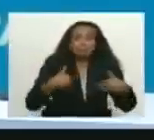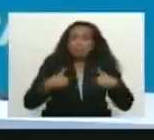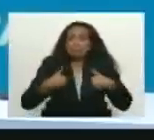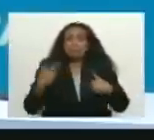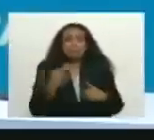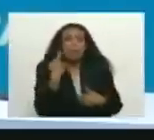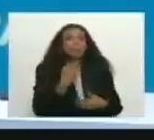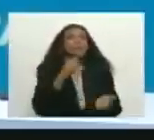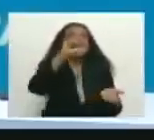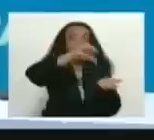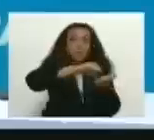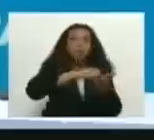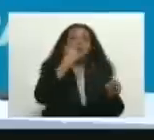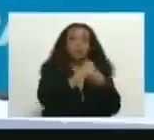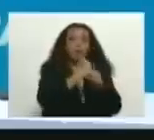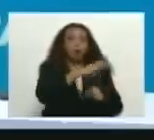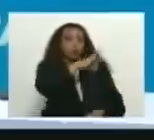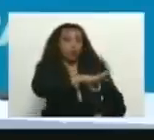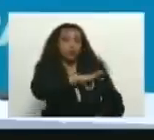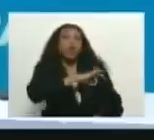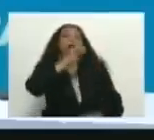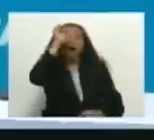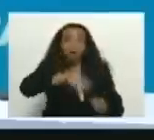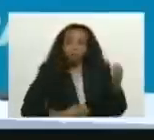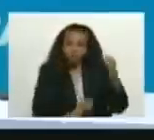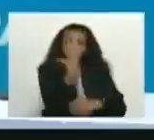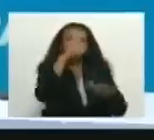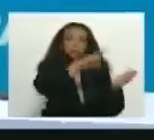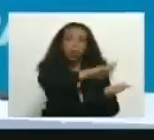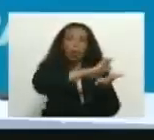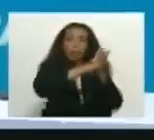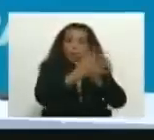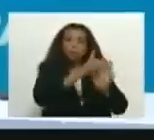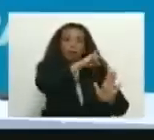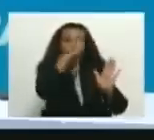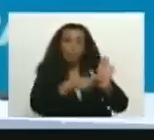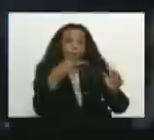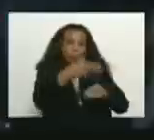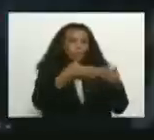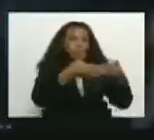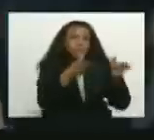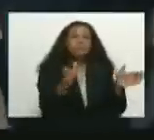ese Centro de Acción Social hay que terminarlo.